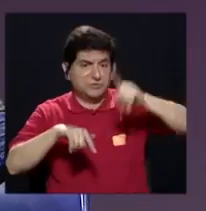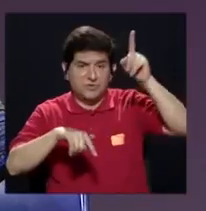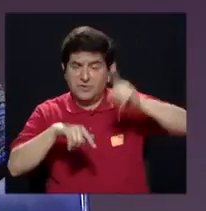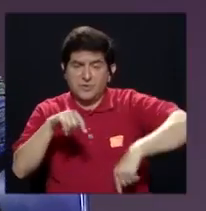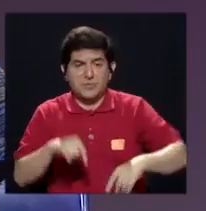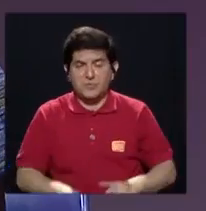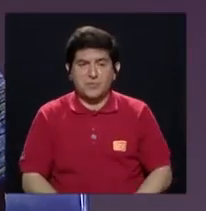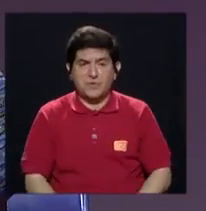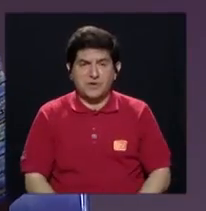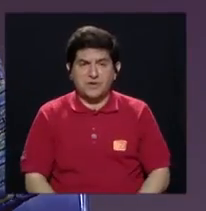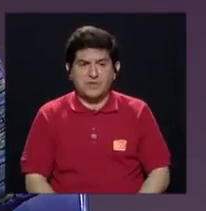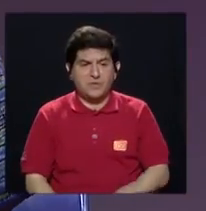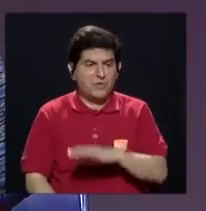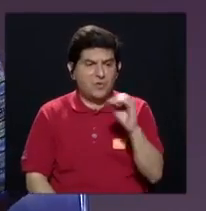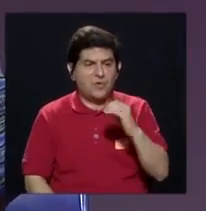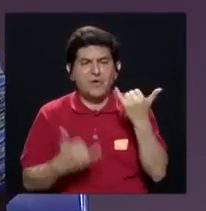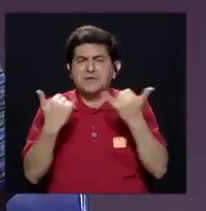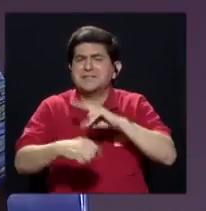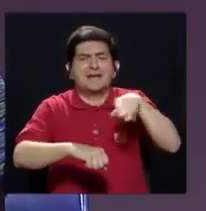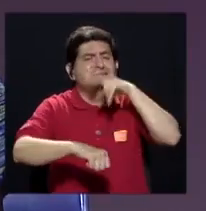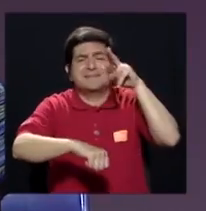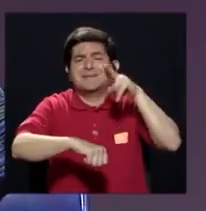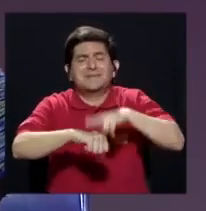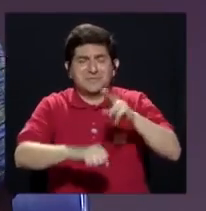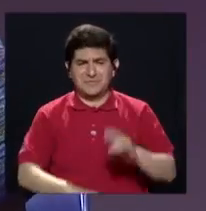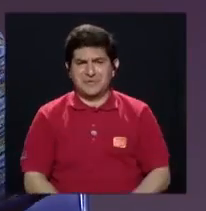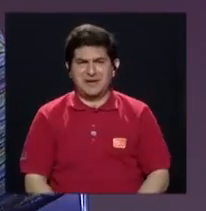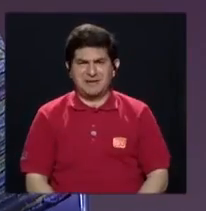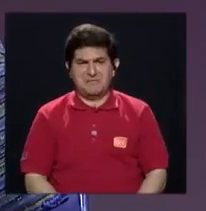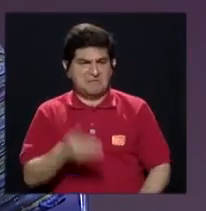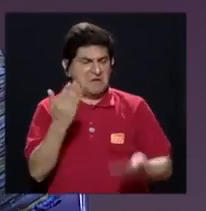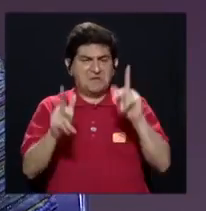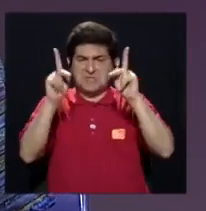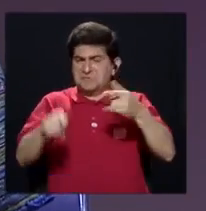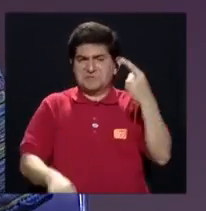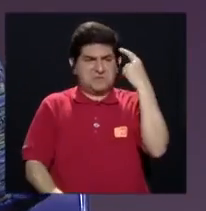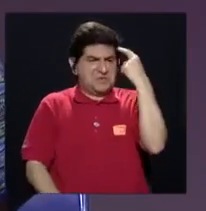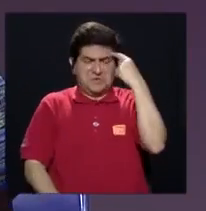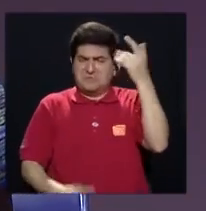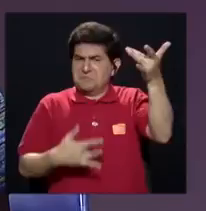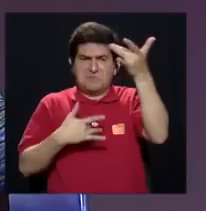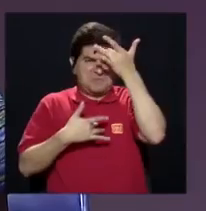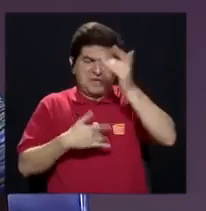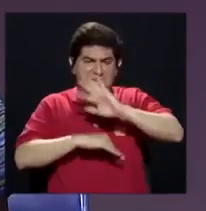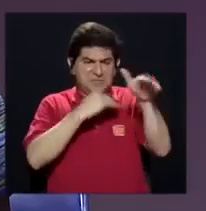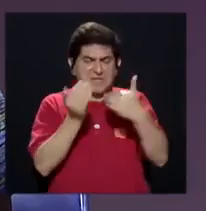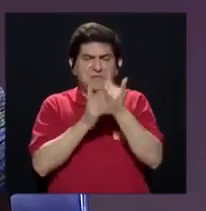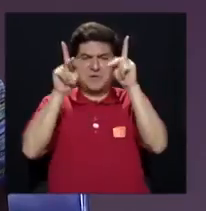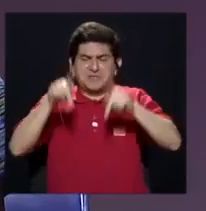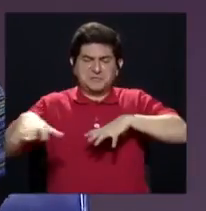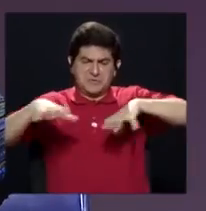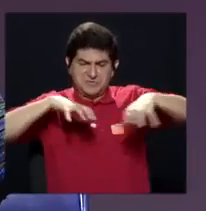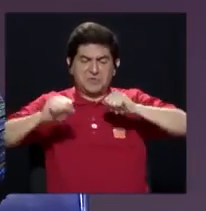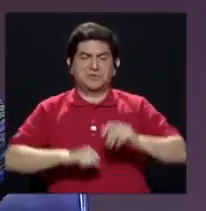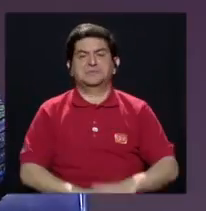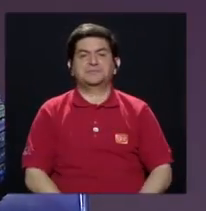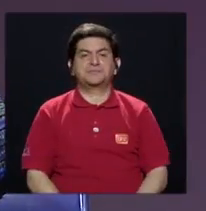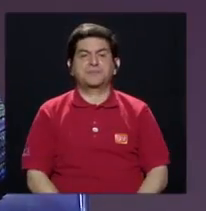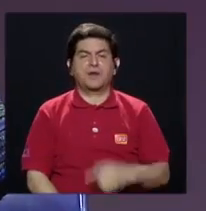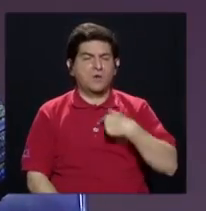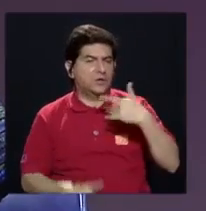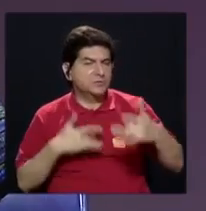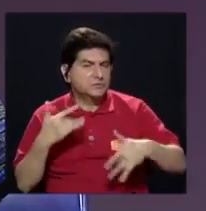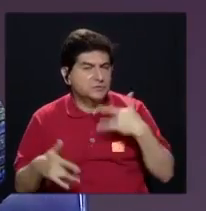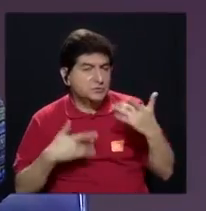No lo o sea lo siento está tan naturalizado que para mí no es no tengo enfermedad para mí todo el mundo actúa cuando siento